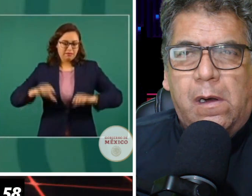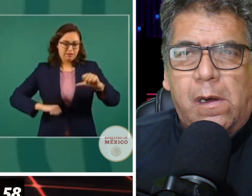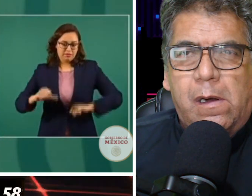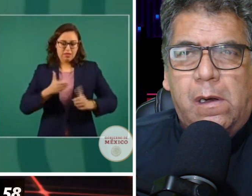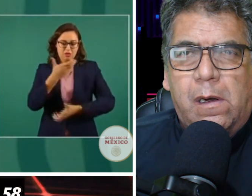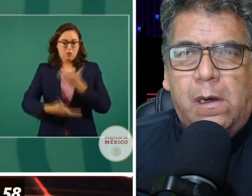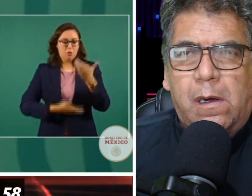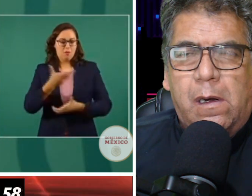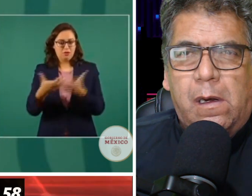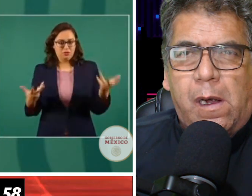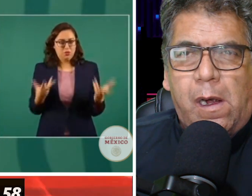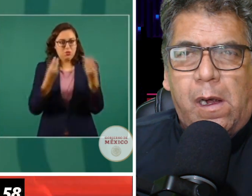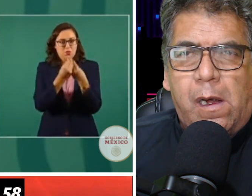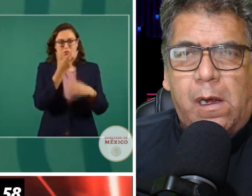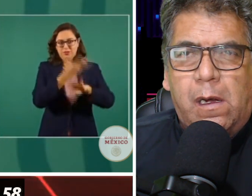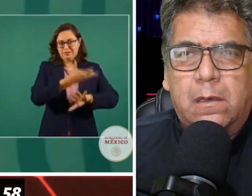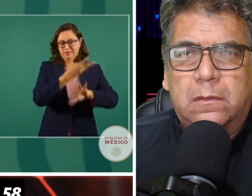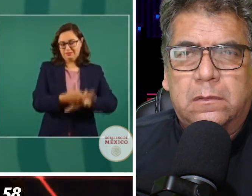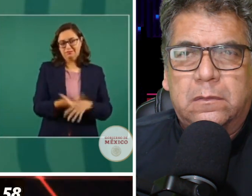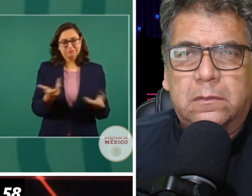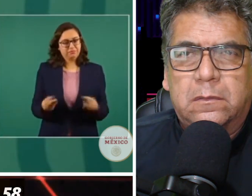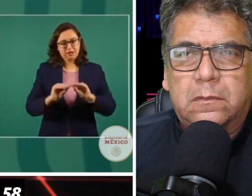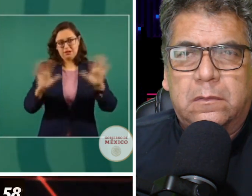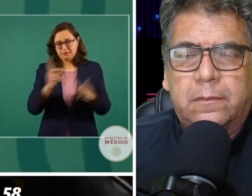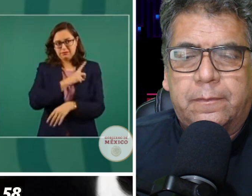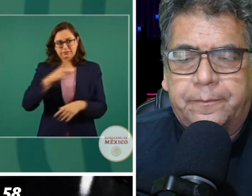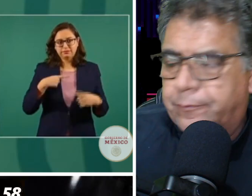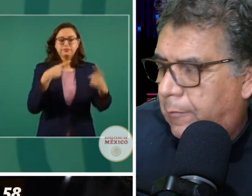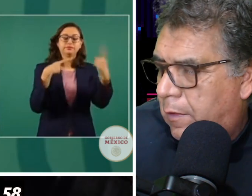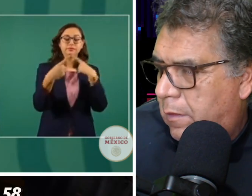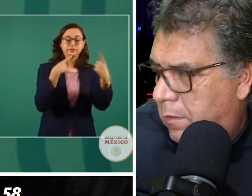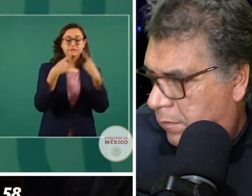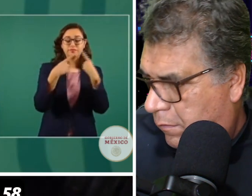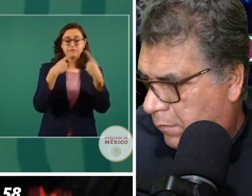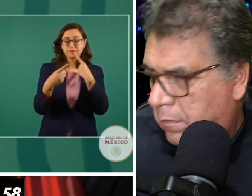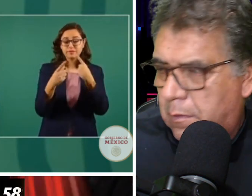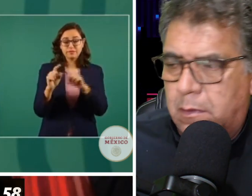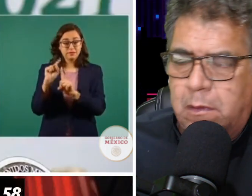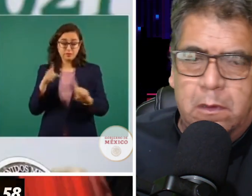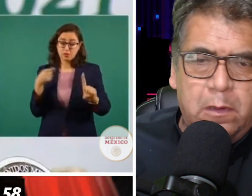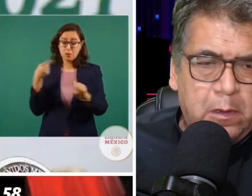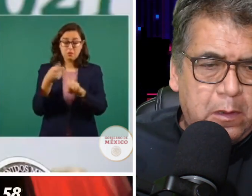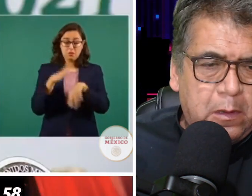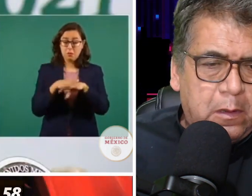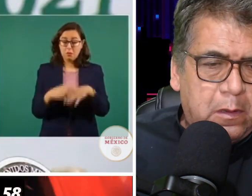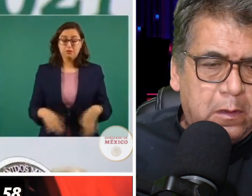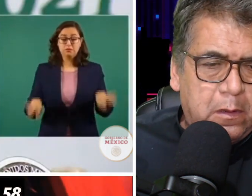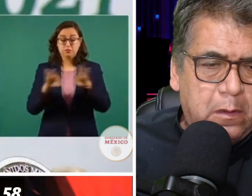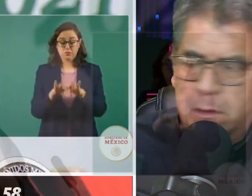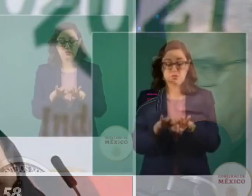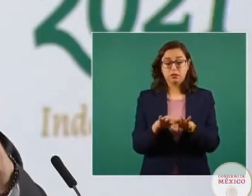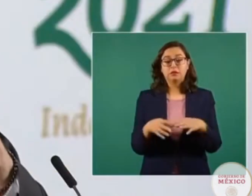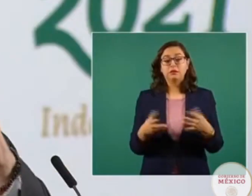preparando, la Secretaría de Economía la ha venido trabajando y la parte esencial está destinada por parte de